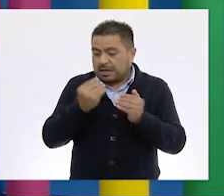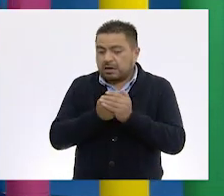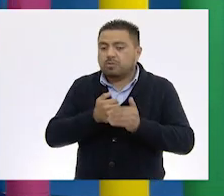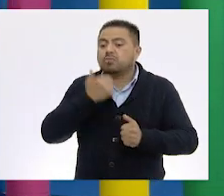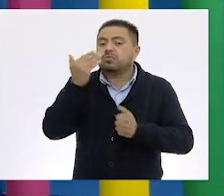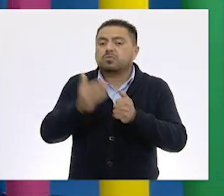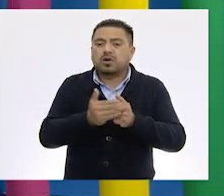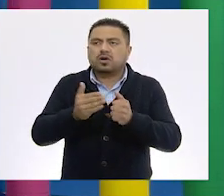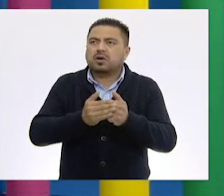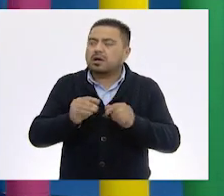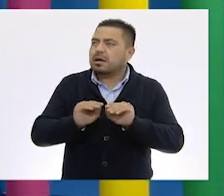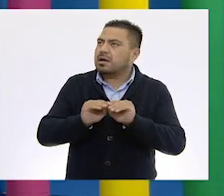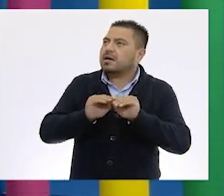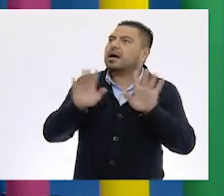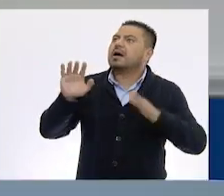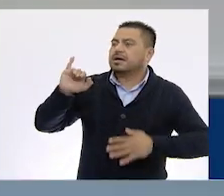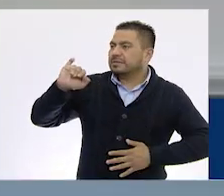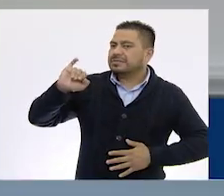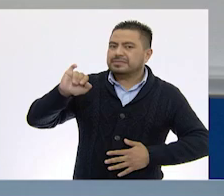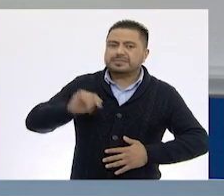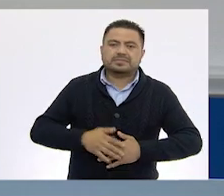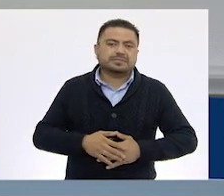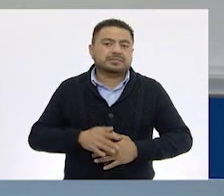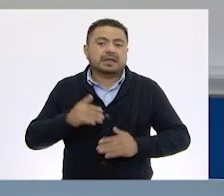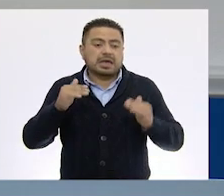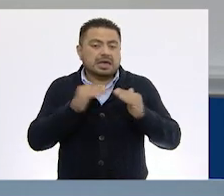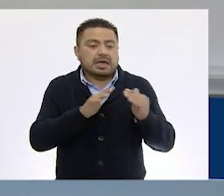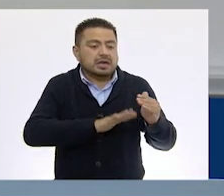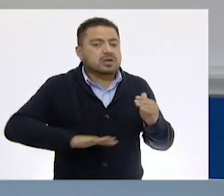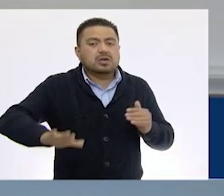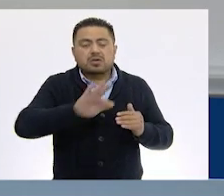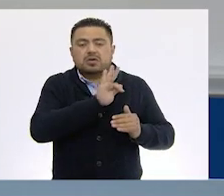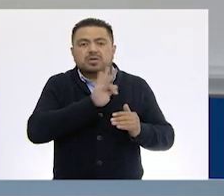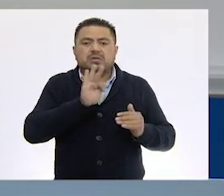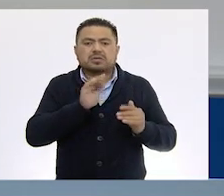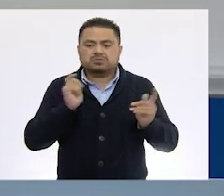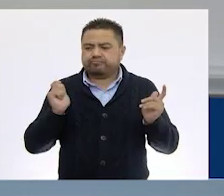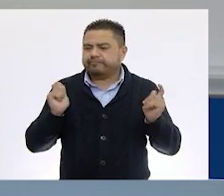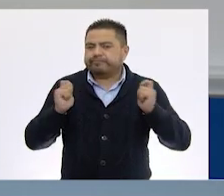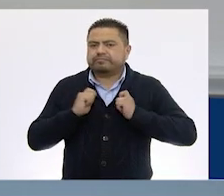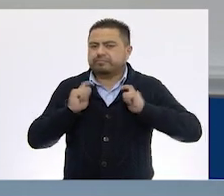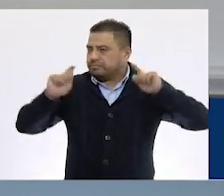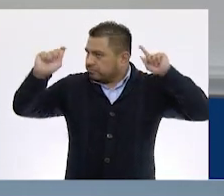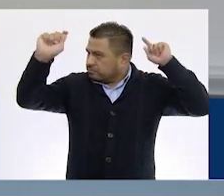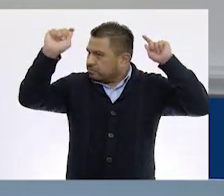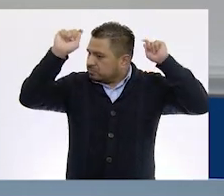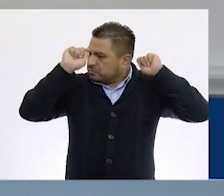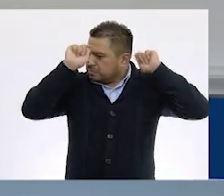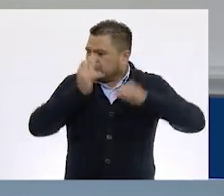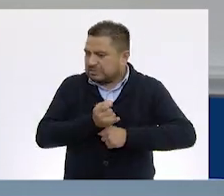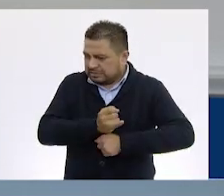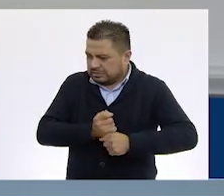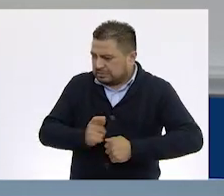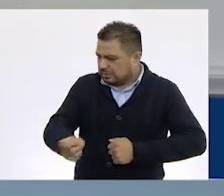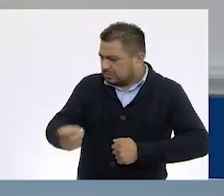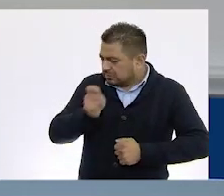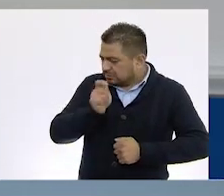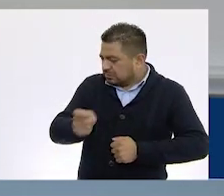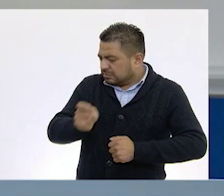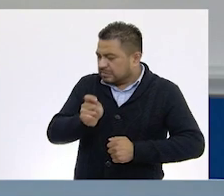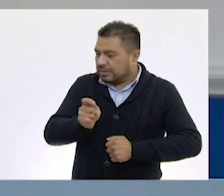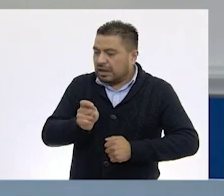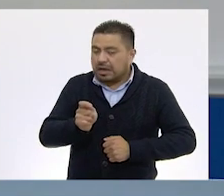vienen. ¡Claro! Y en casa pueden ponerse su capa y su sombrero de investigadores.